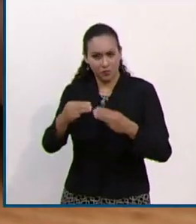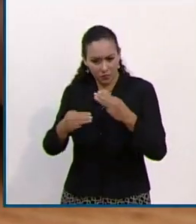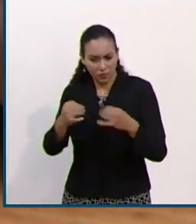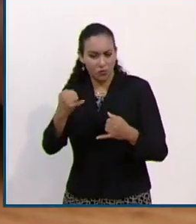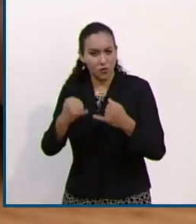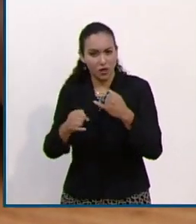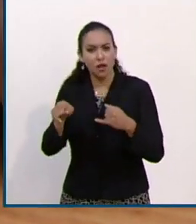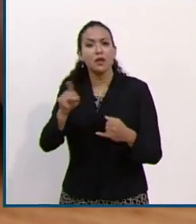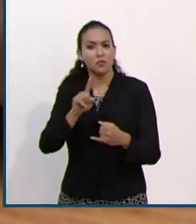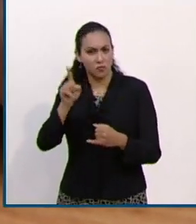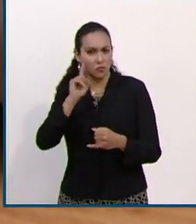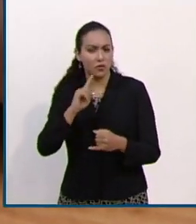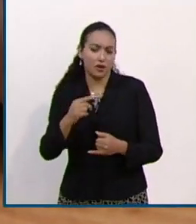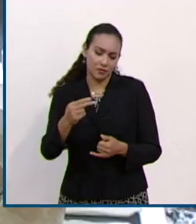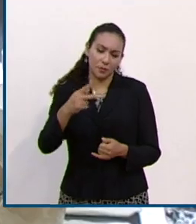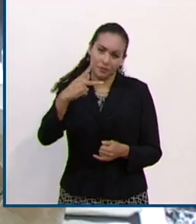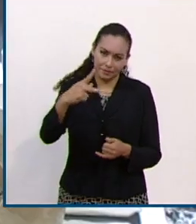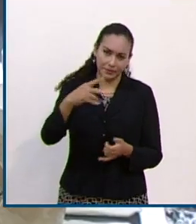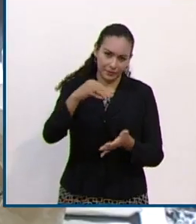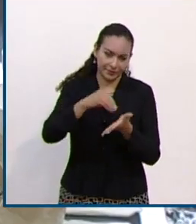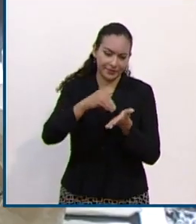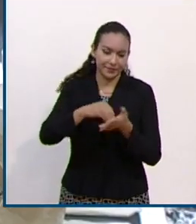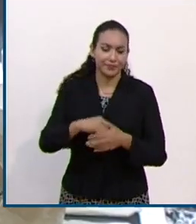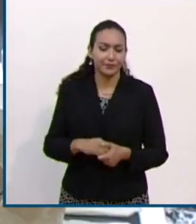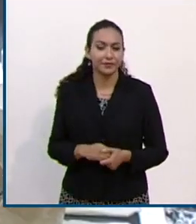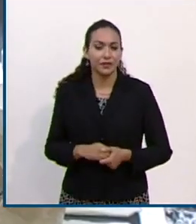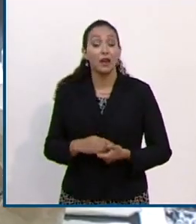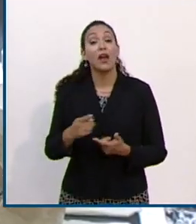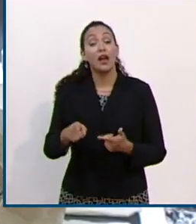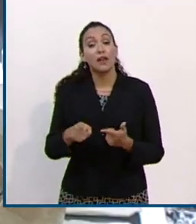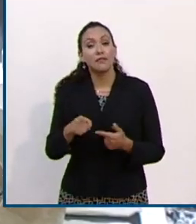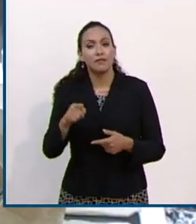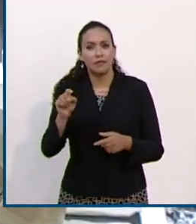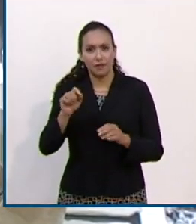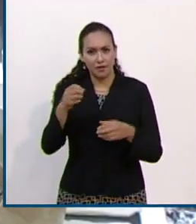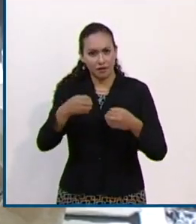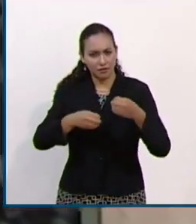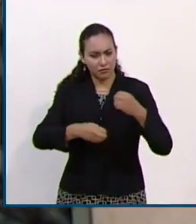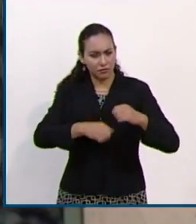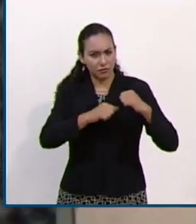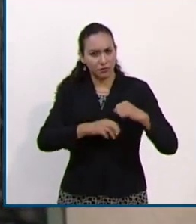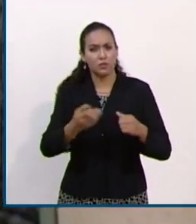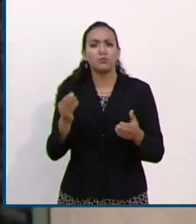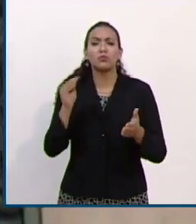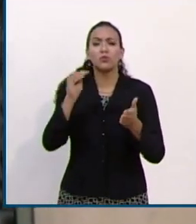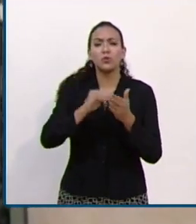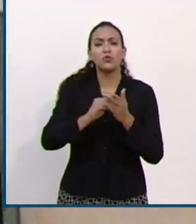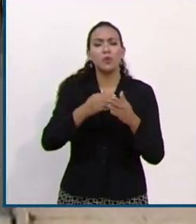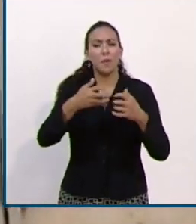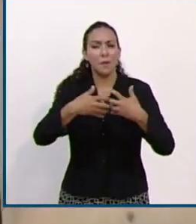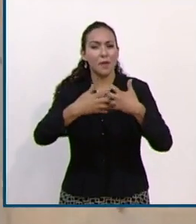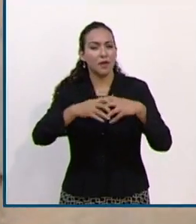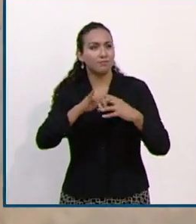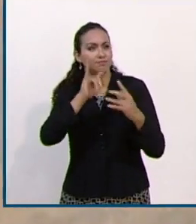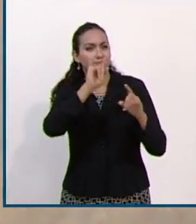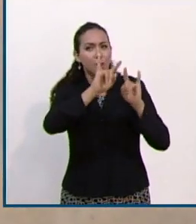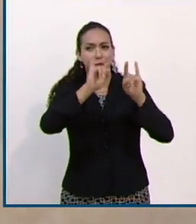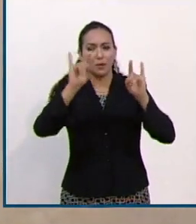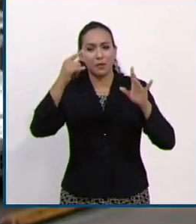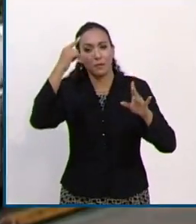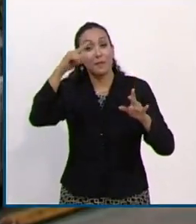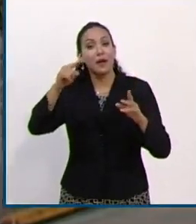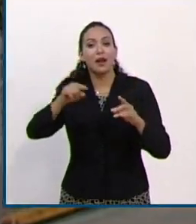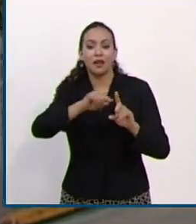consideradas personas menstruantes, el Consejo de la Judicatura Federal instaló despachadores de gestión menstrual en sus edificios de todo el